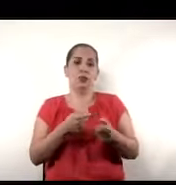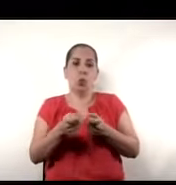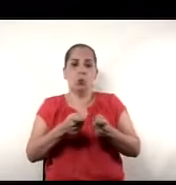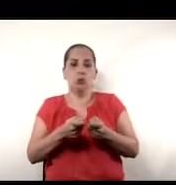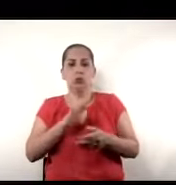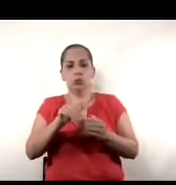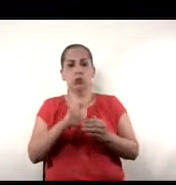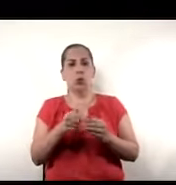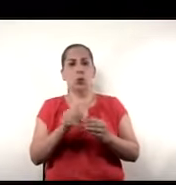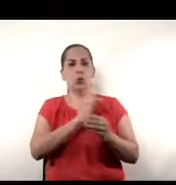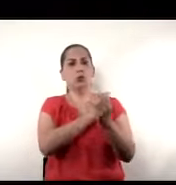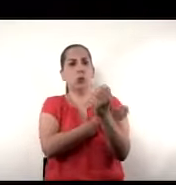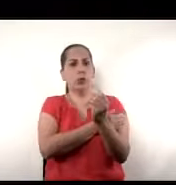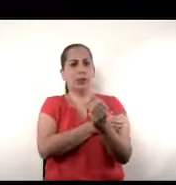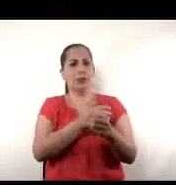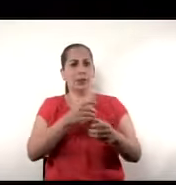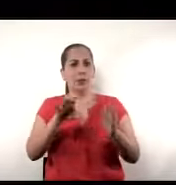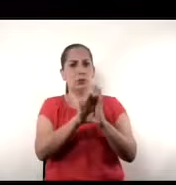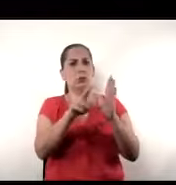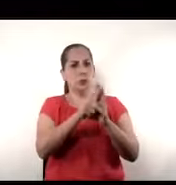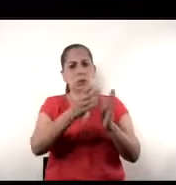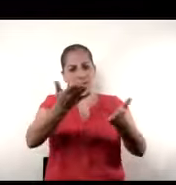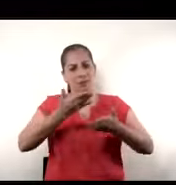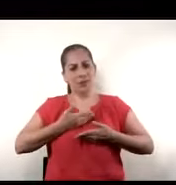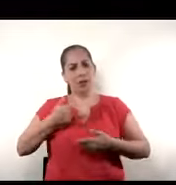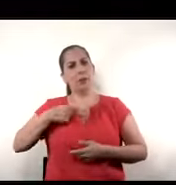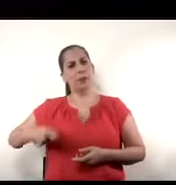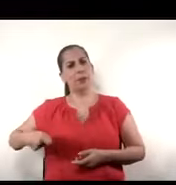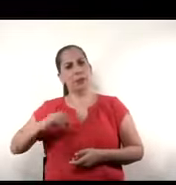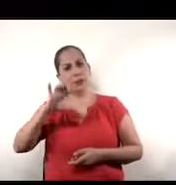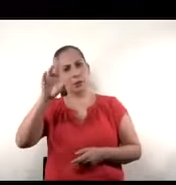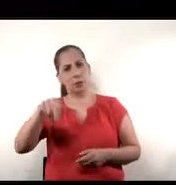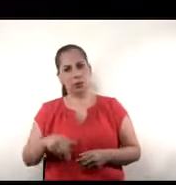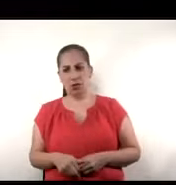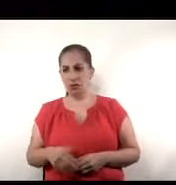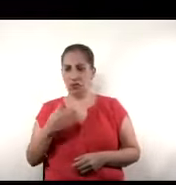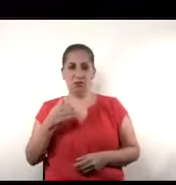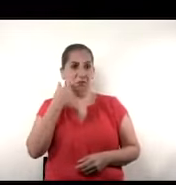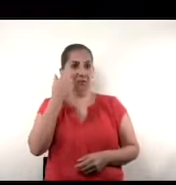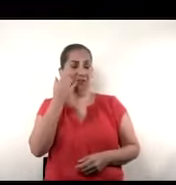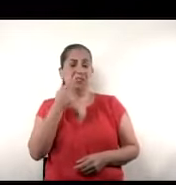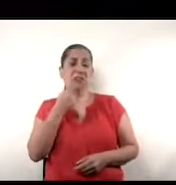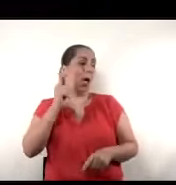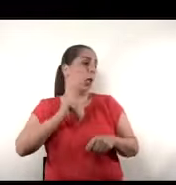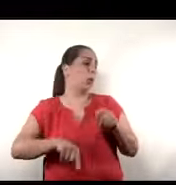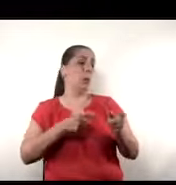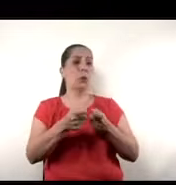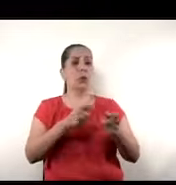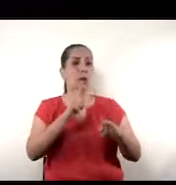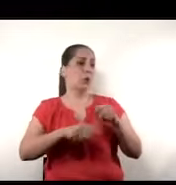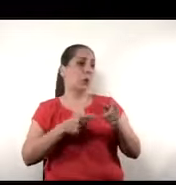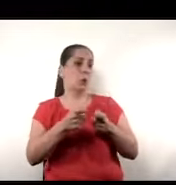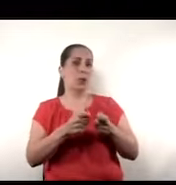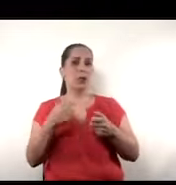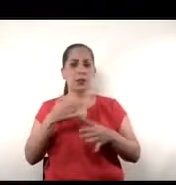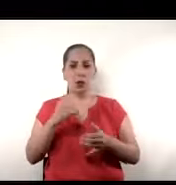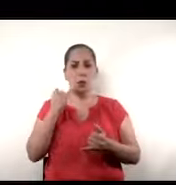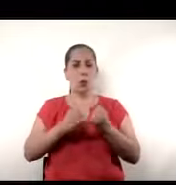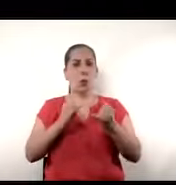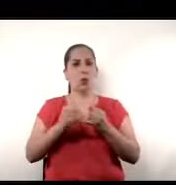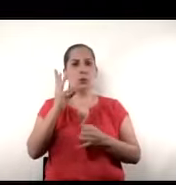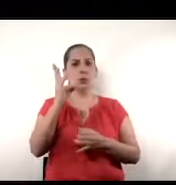Constitución Política le otorga al Presidente de la República. Es muy fácil quejarse de la ingobernabilidad, y lo han venido haciendo los últimos 6